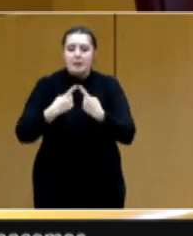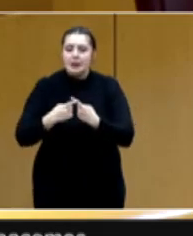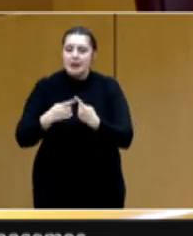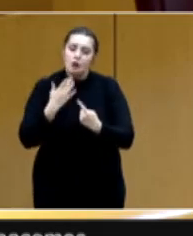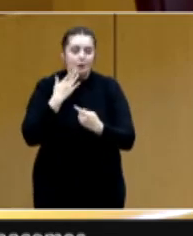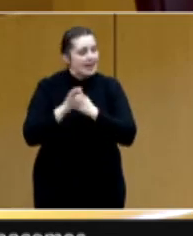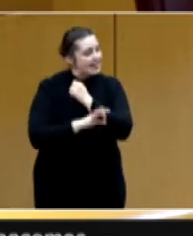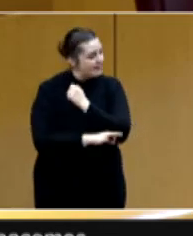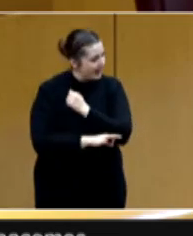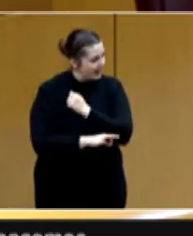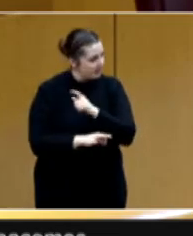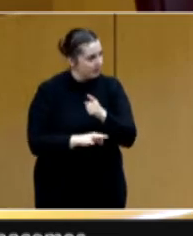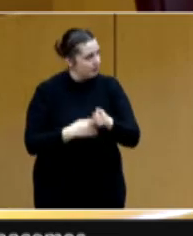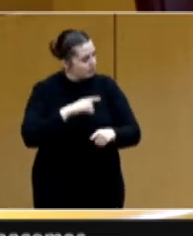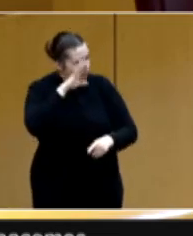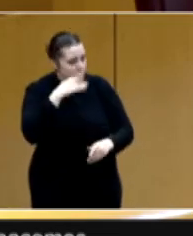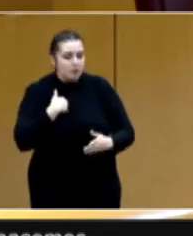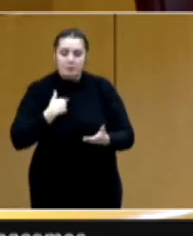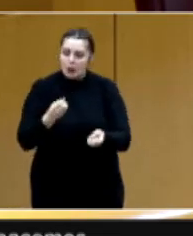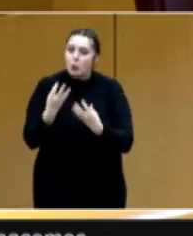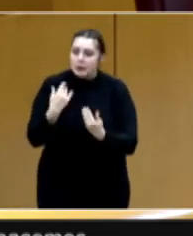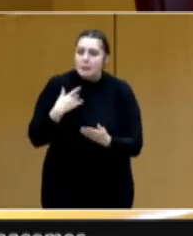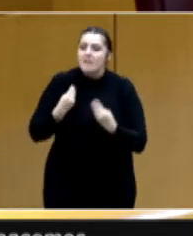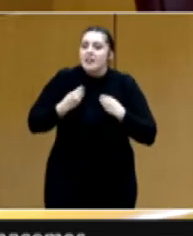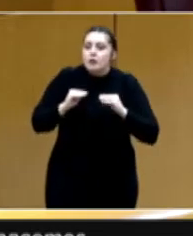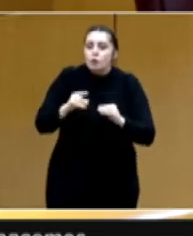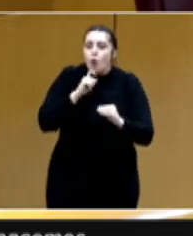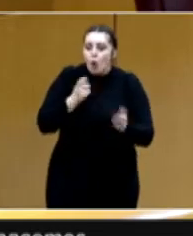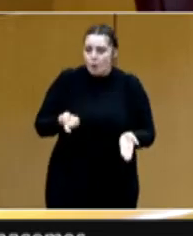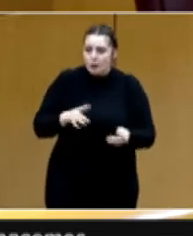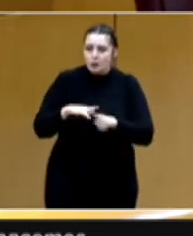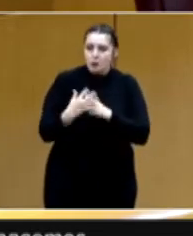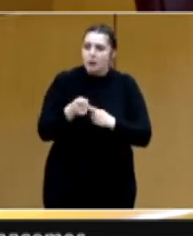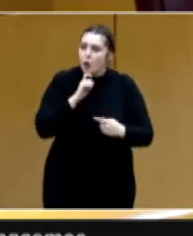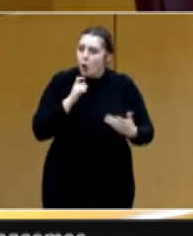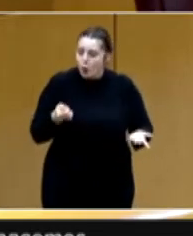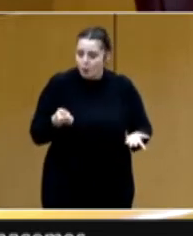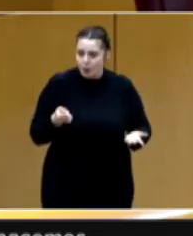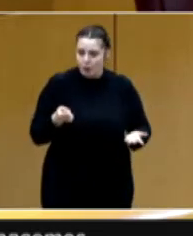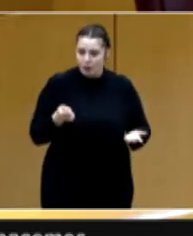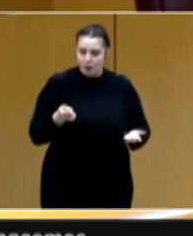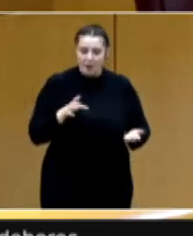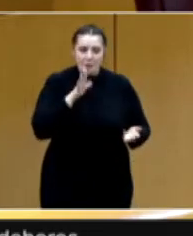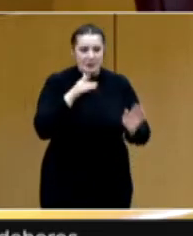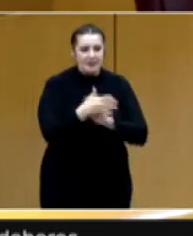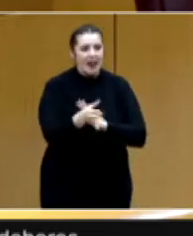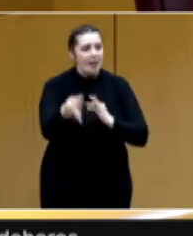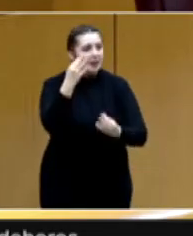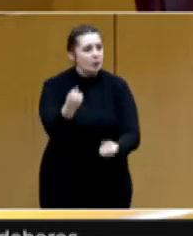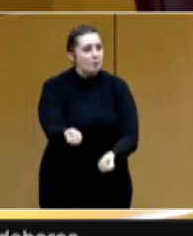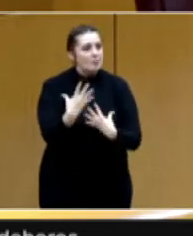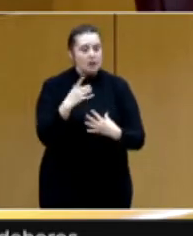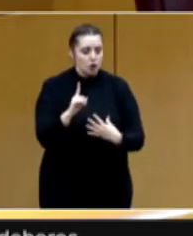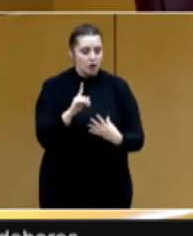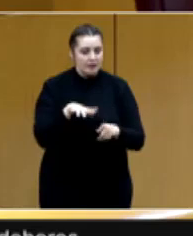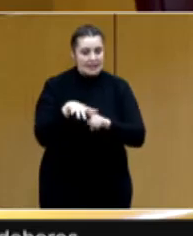sorprenden les recibo Les informo cuénteme Cuál es su vida qué situación tiene porque es que no solo un dato es la